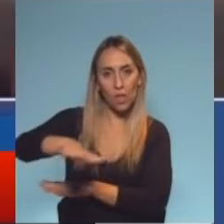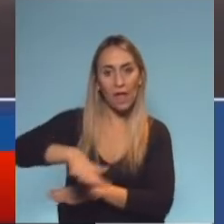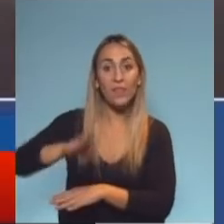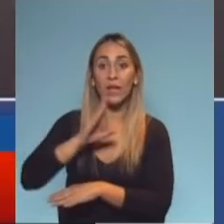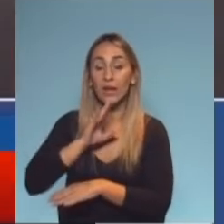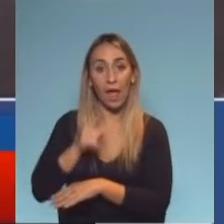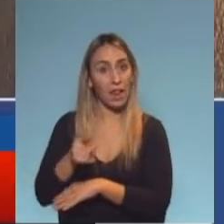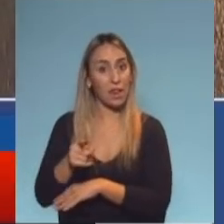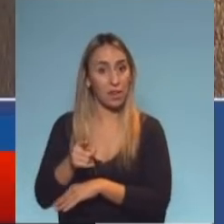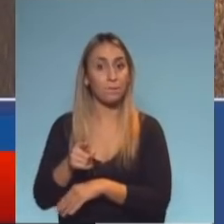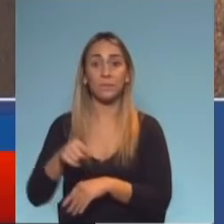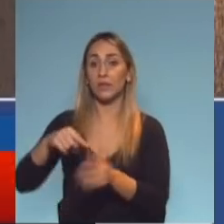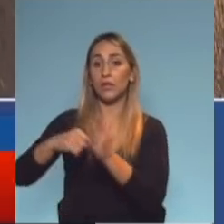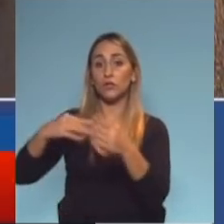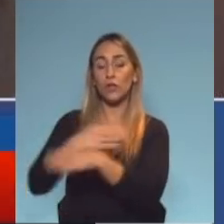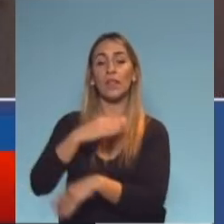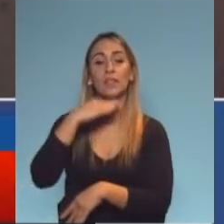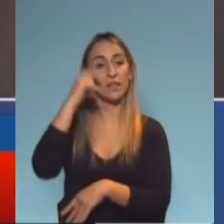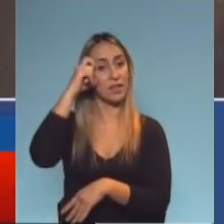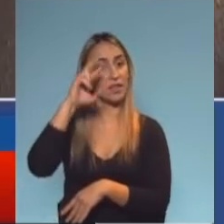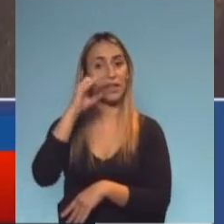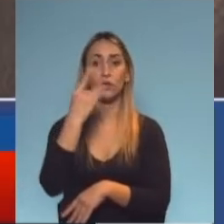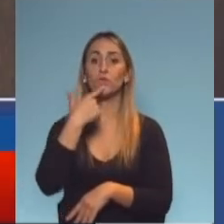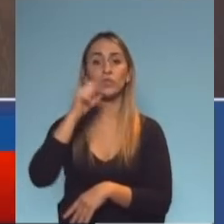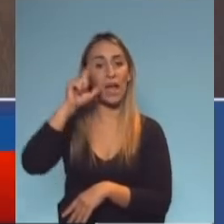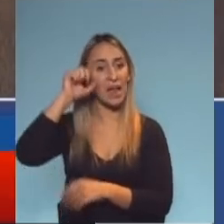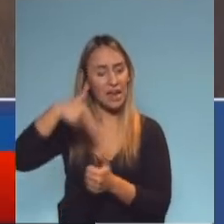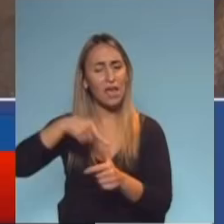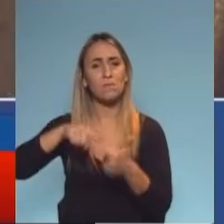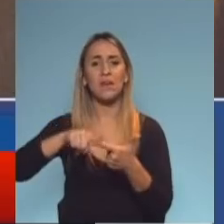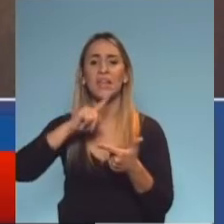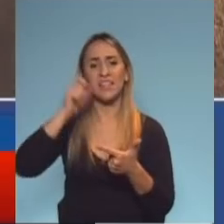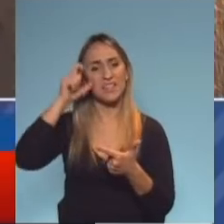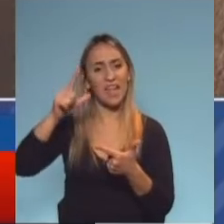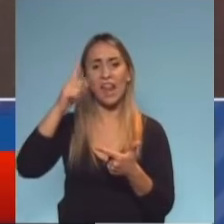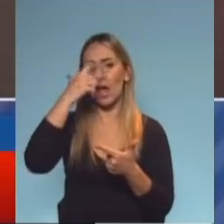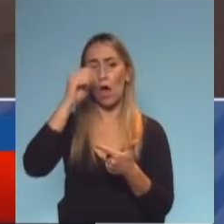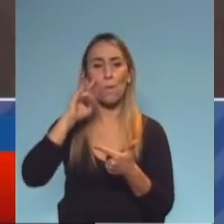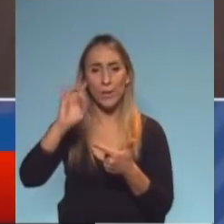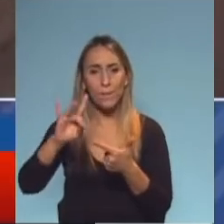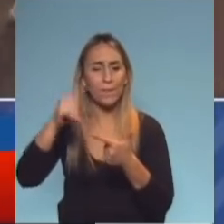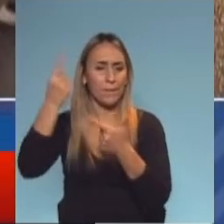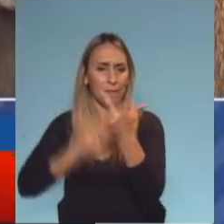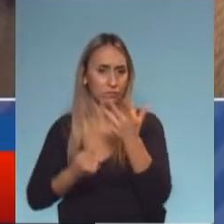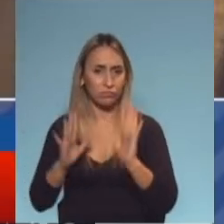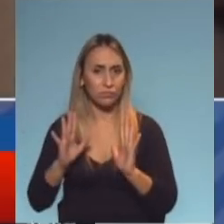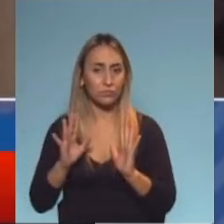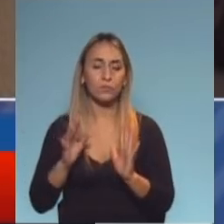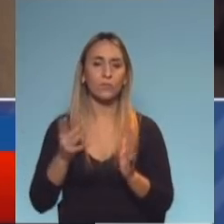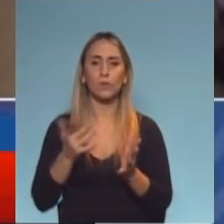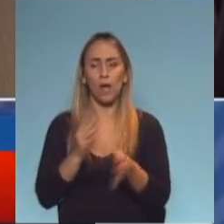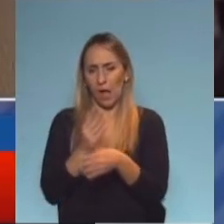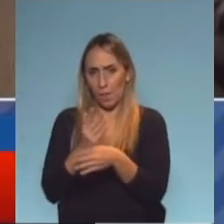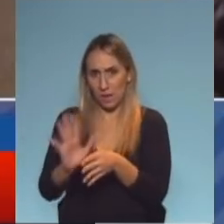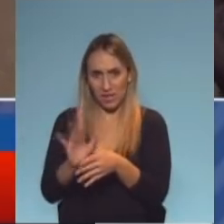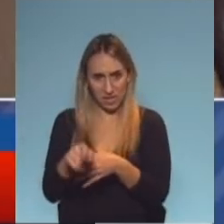dice, tanto en Jerusalén como en Tel sí. Aviv, como en todo el país. Bien, usted dice que hay que leerlo aislado del conflicto, a esto que